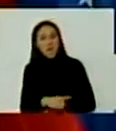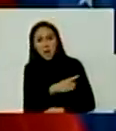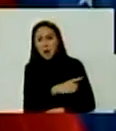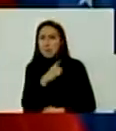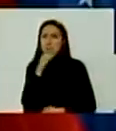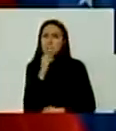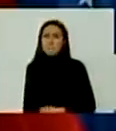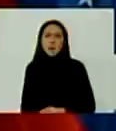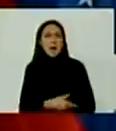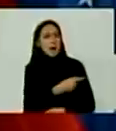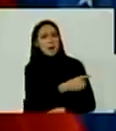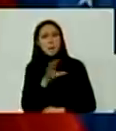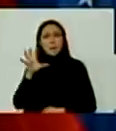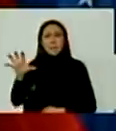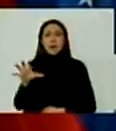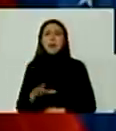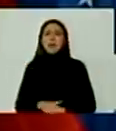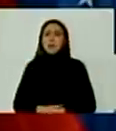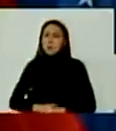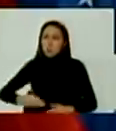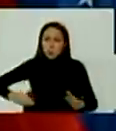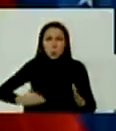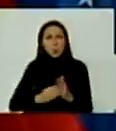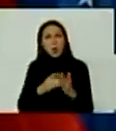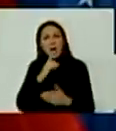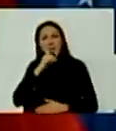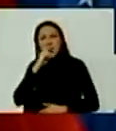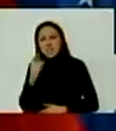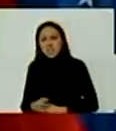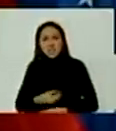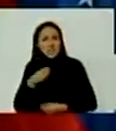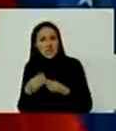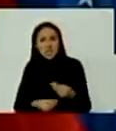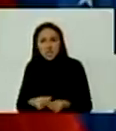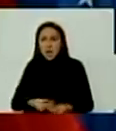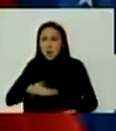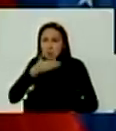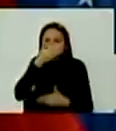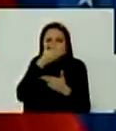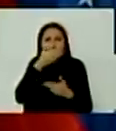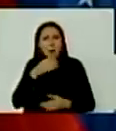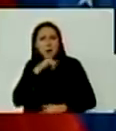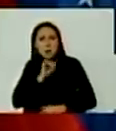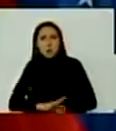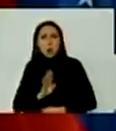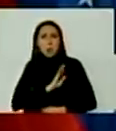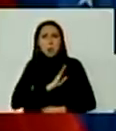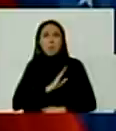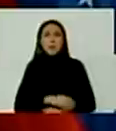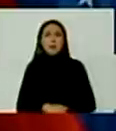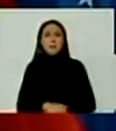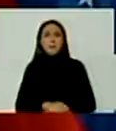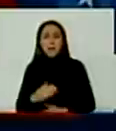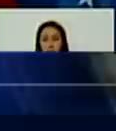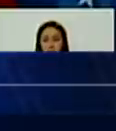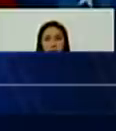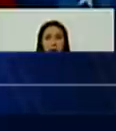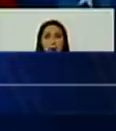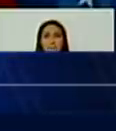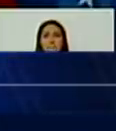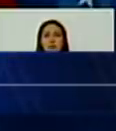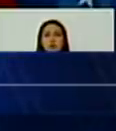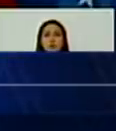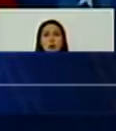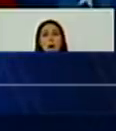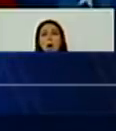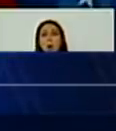muerte prácticamente por envidia criminal histórica del pueblo venezolano, por esa oligarquía que dirige esa